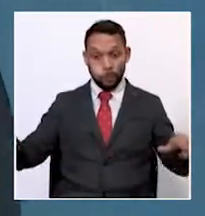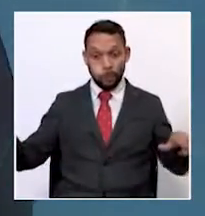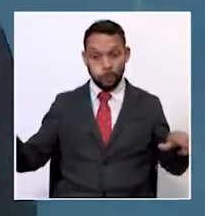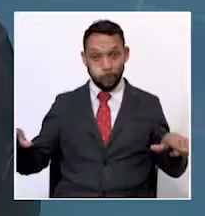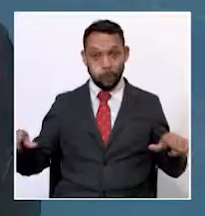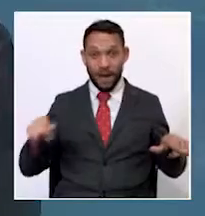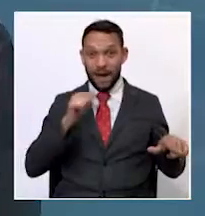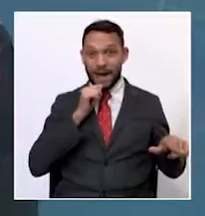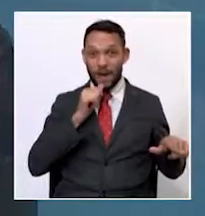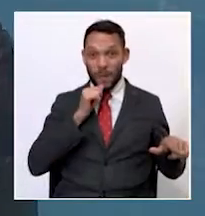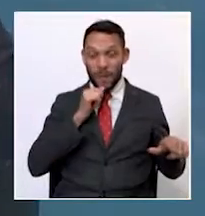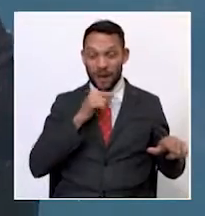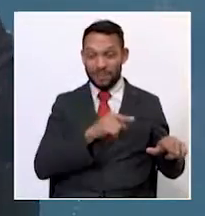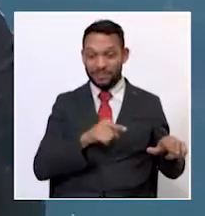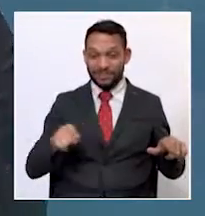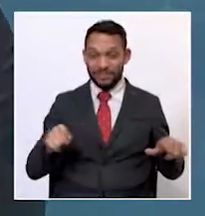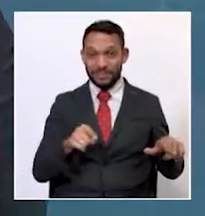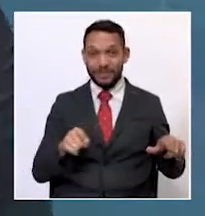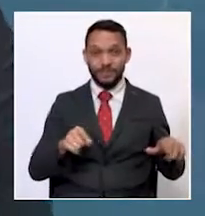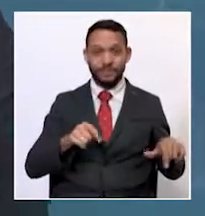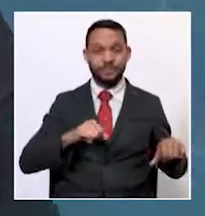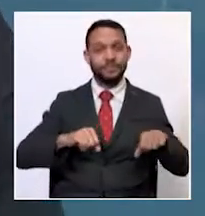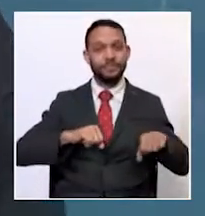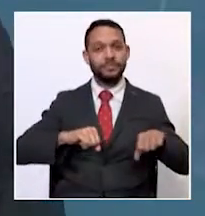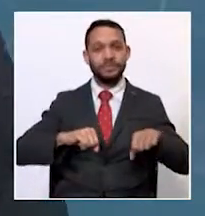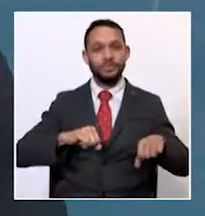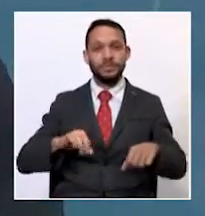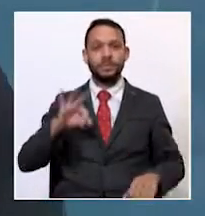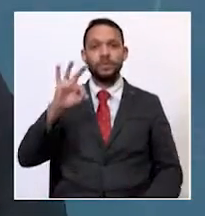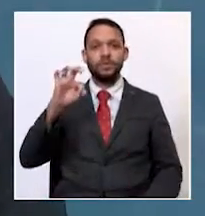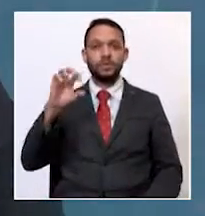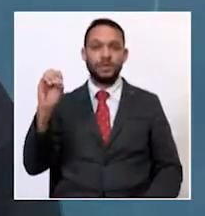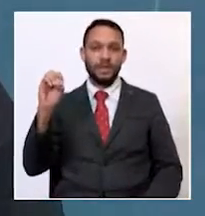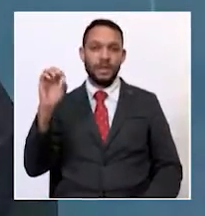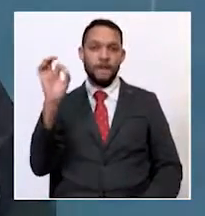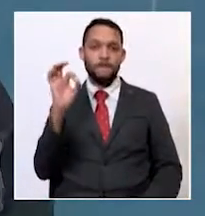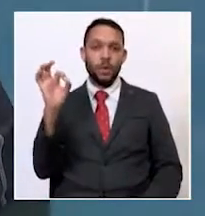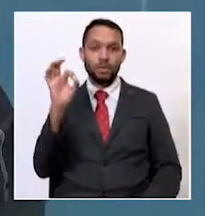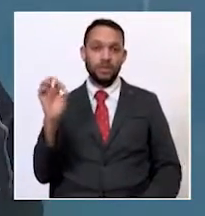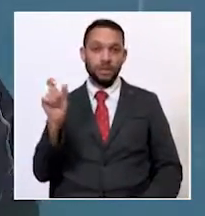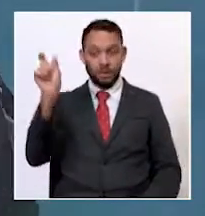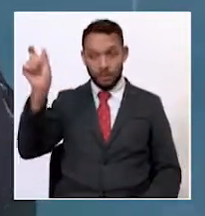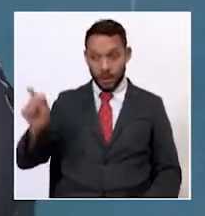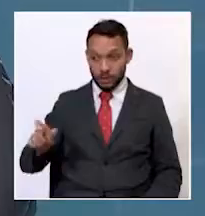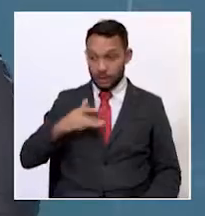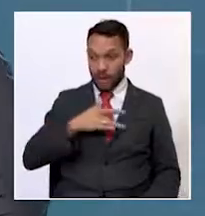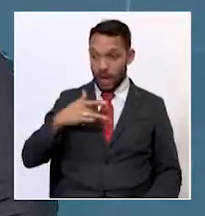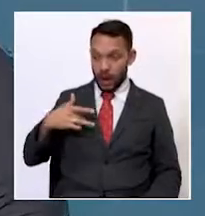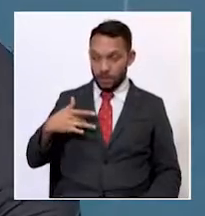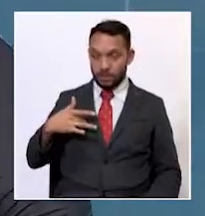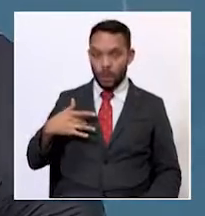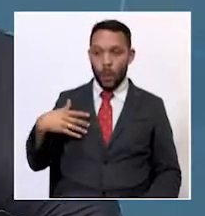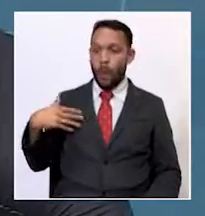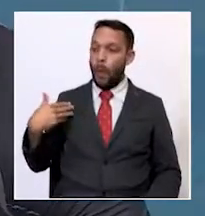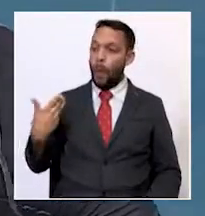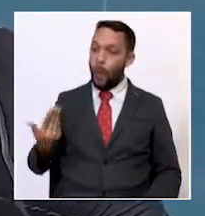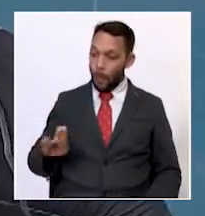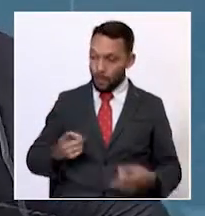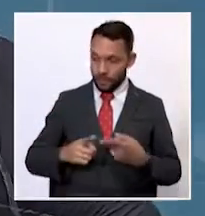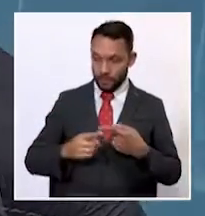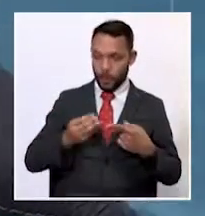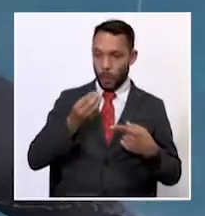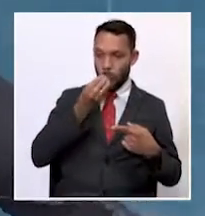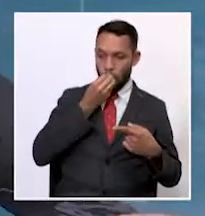importantes es el ejercicio. El 80% de la salud de las personas radica en la forma como se alimente y